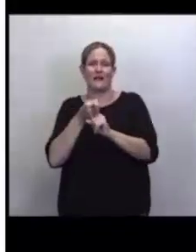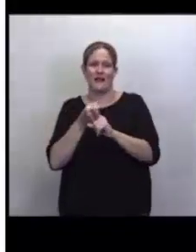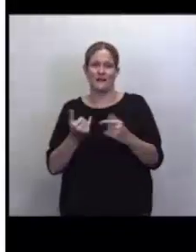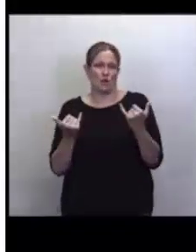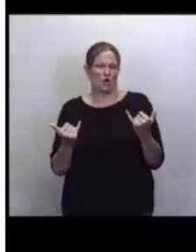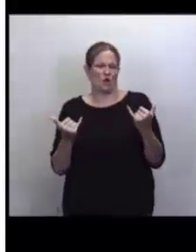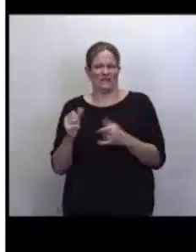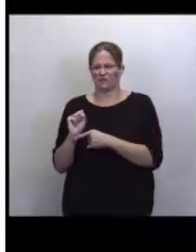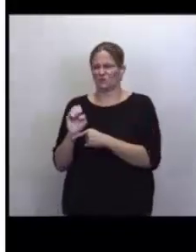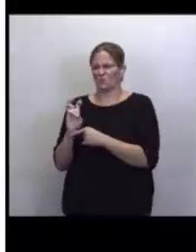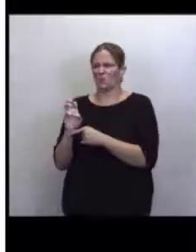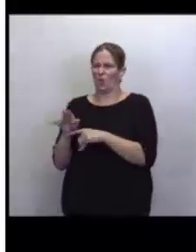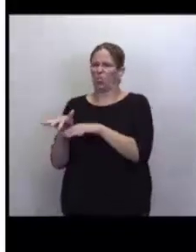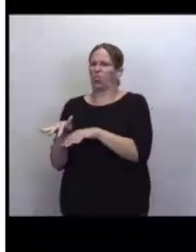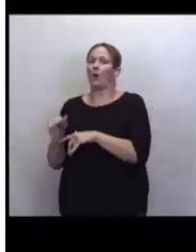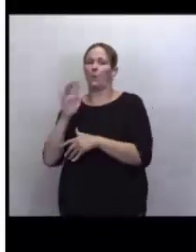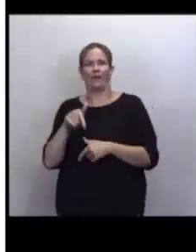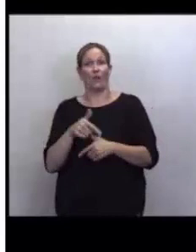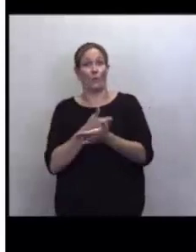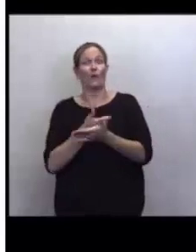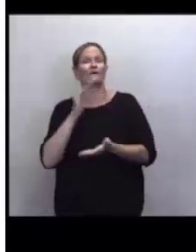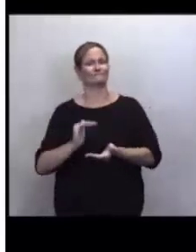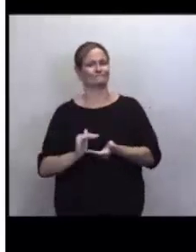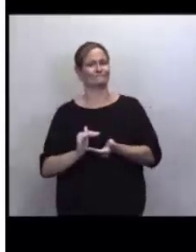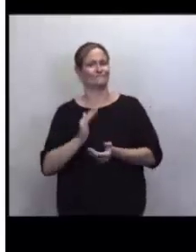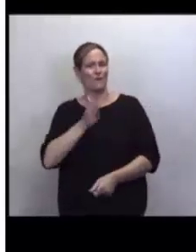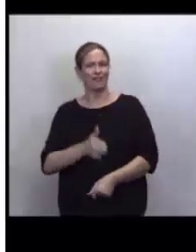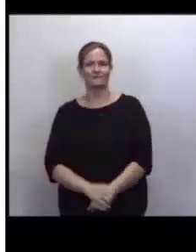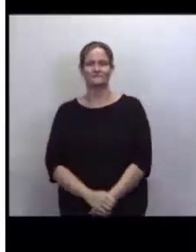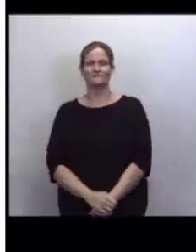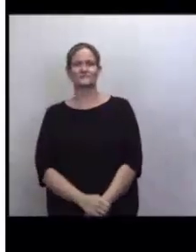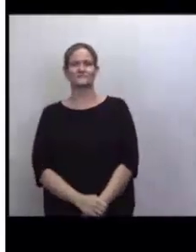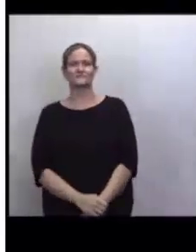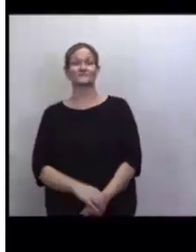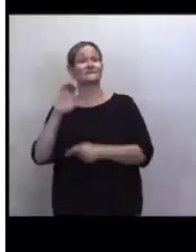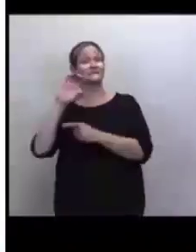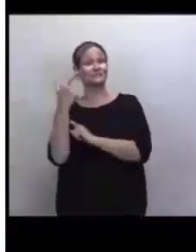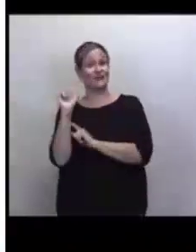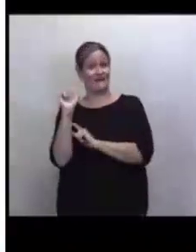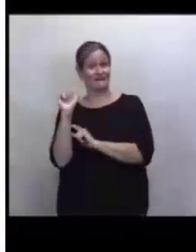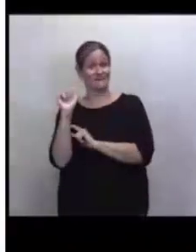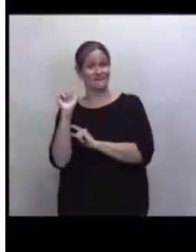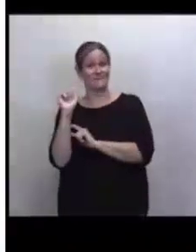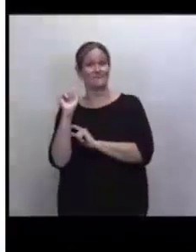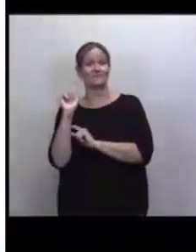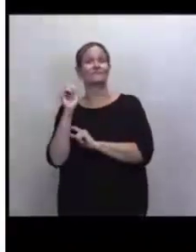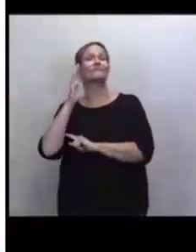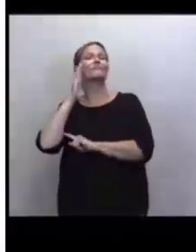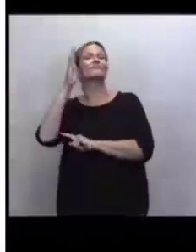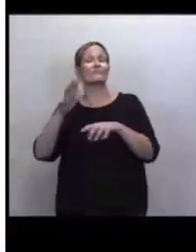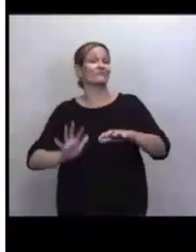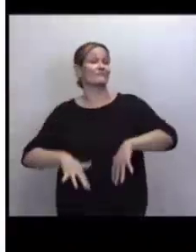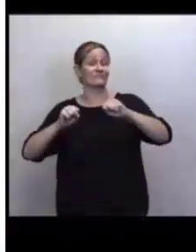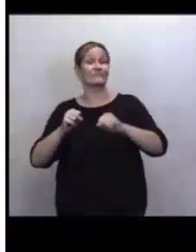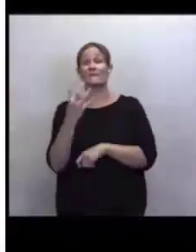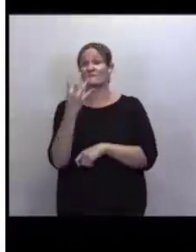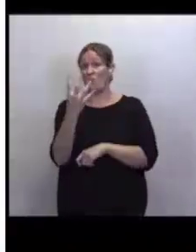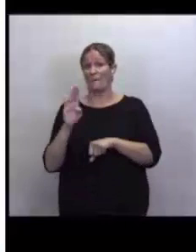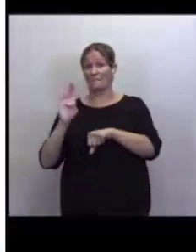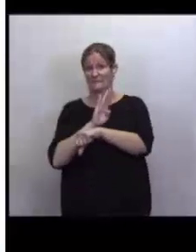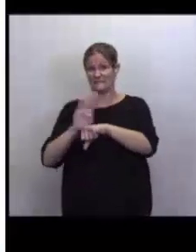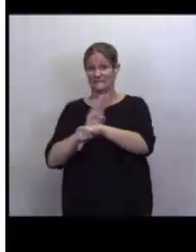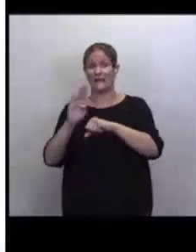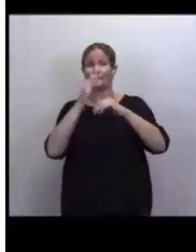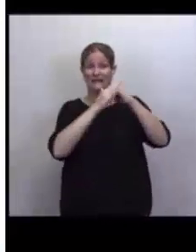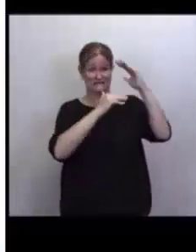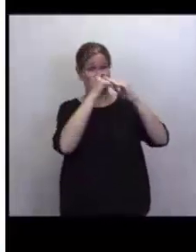pluviales y reduciría la carga en el sistema de alcantarillado combinado de la ciudad. La alternativa de red